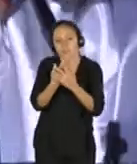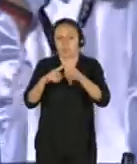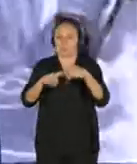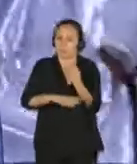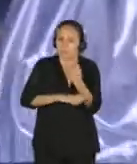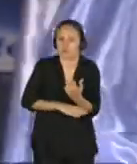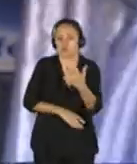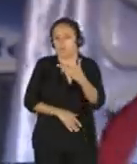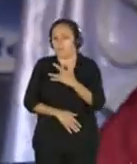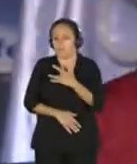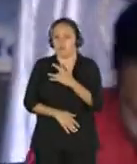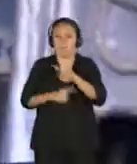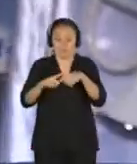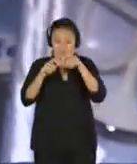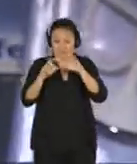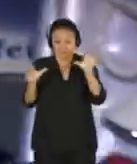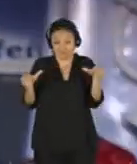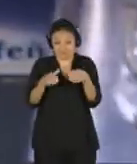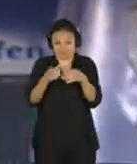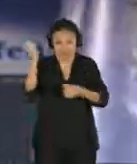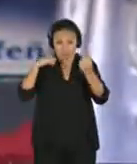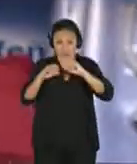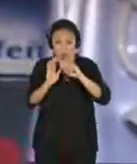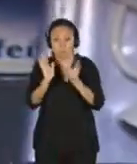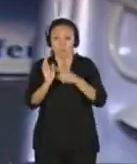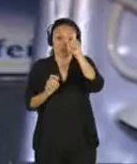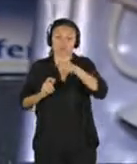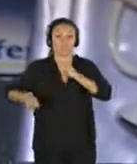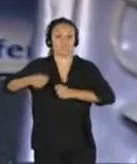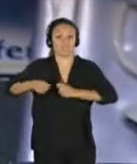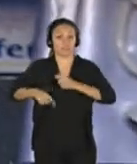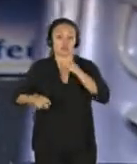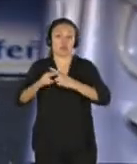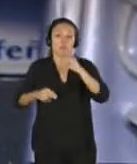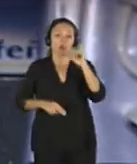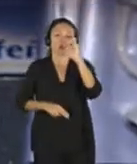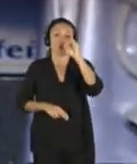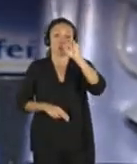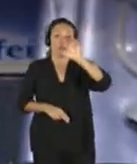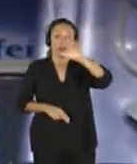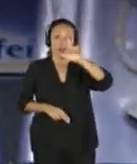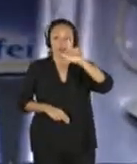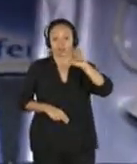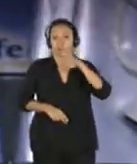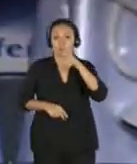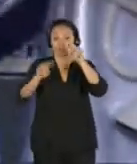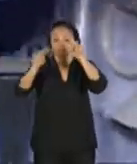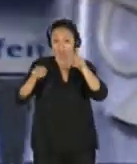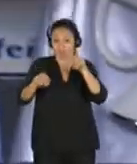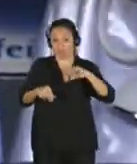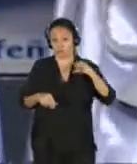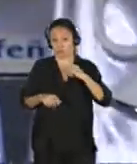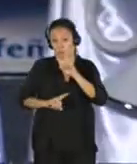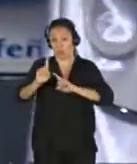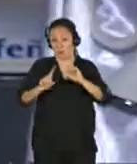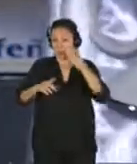todo nuestro amor y dedicarle esta actuación que hemos hecho a nuestro batería, Joel, que el pobre está ingresado, ha tenido unos problemas de salud, no ha podido estar esta